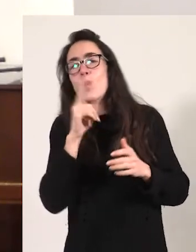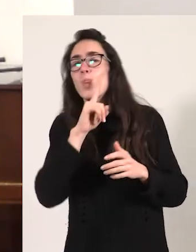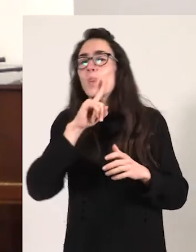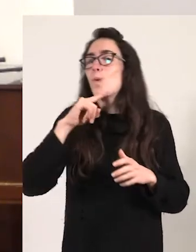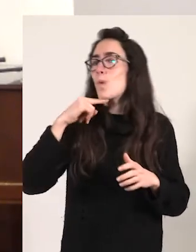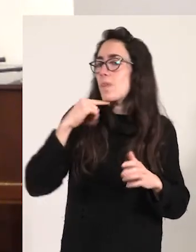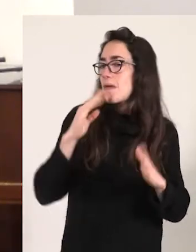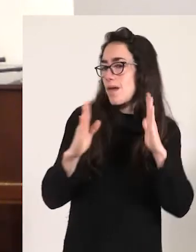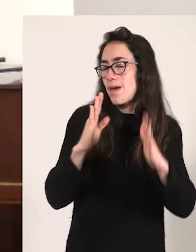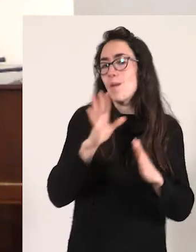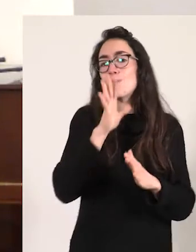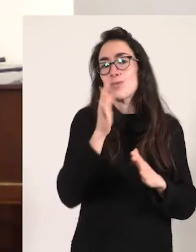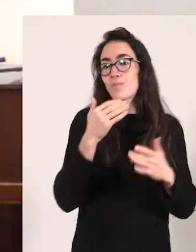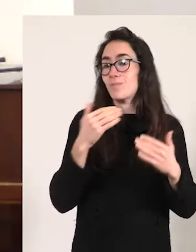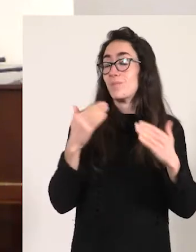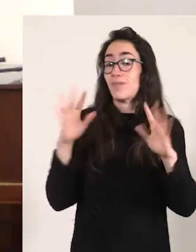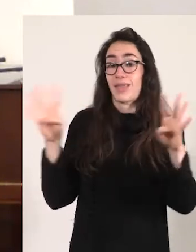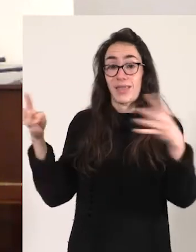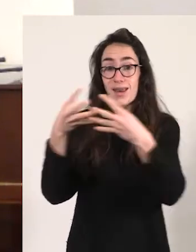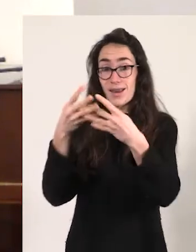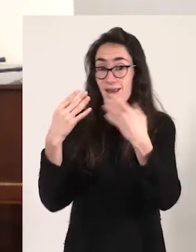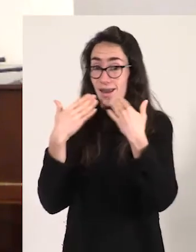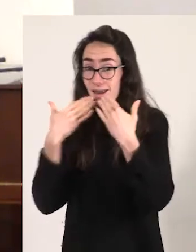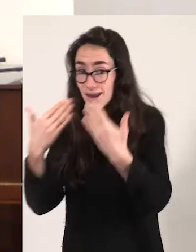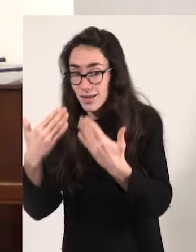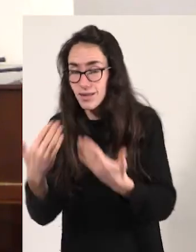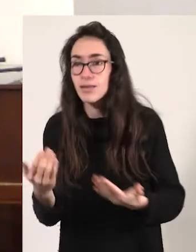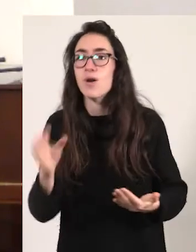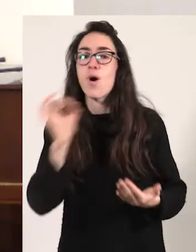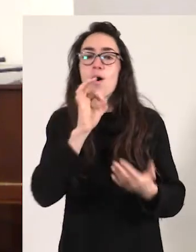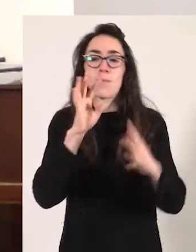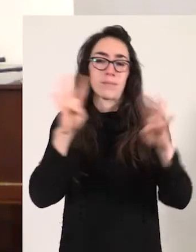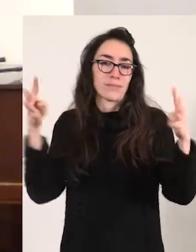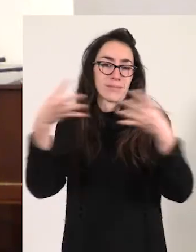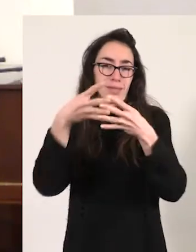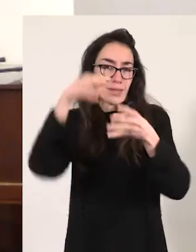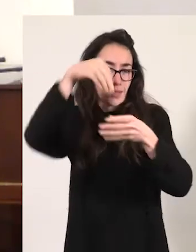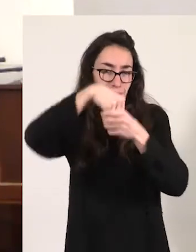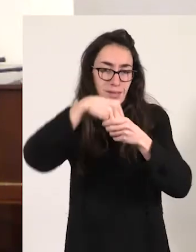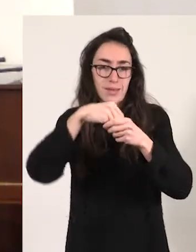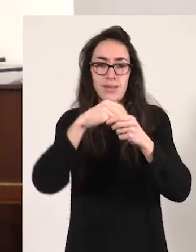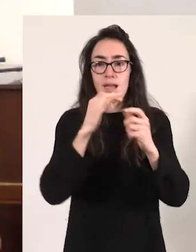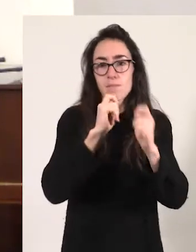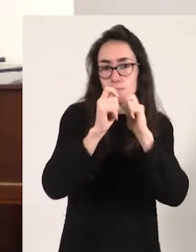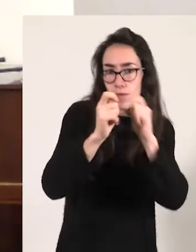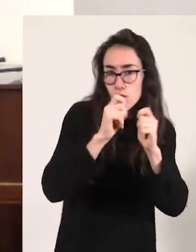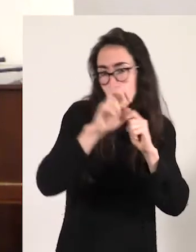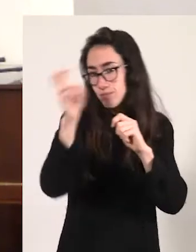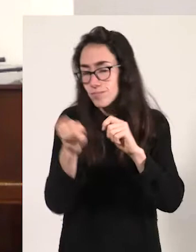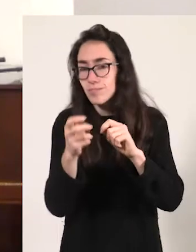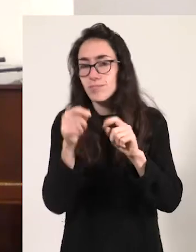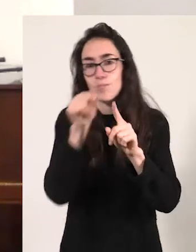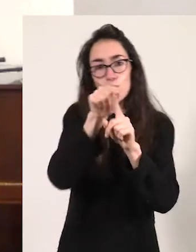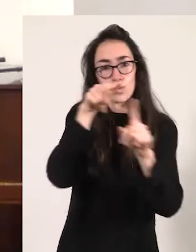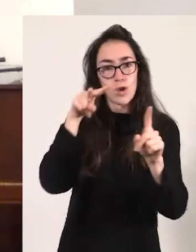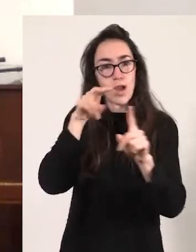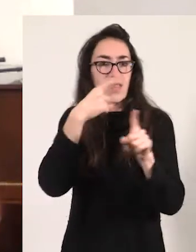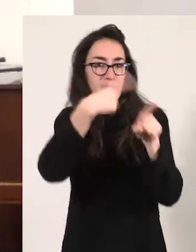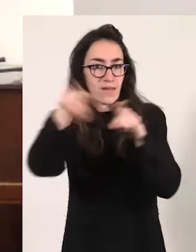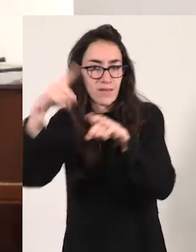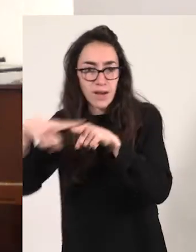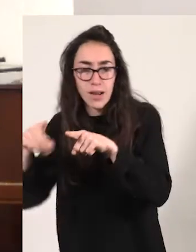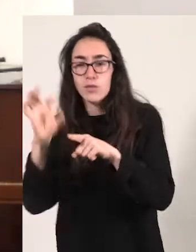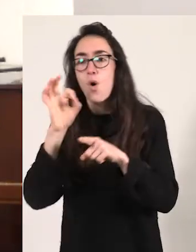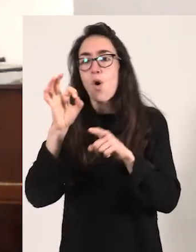pero relativamente dulce porque gracias a Internet, a los medios que están ahí en Internet, que puedes ver